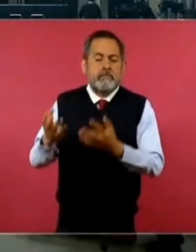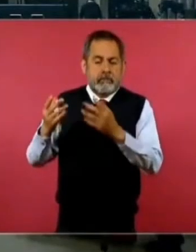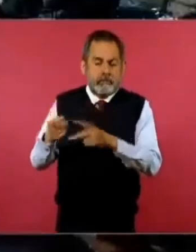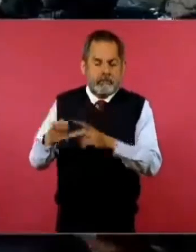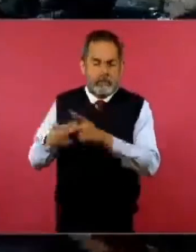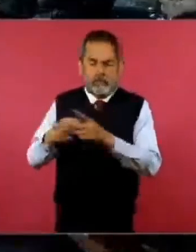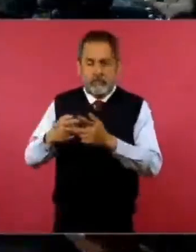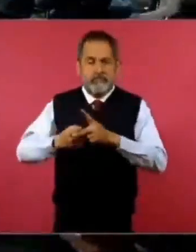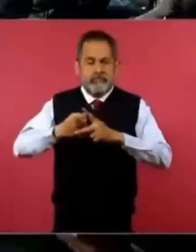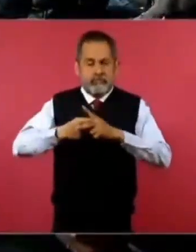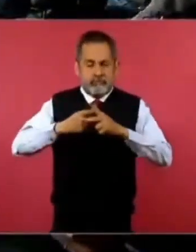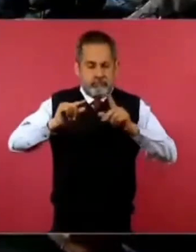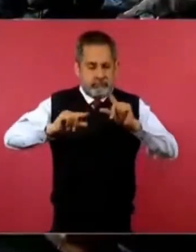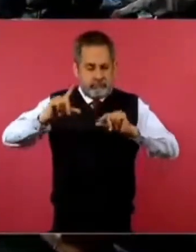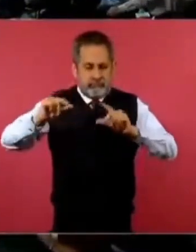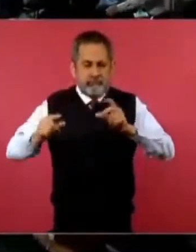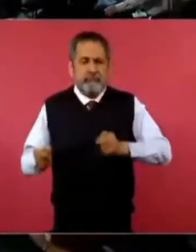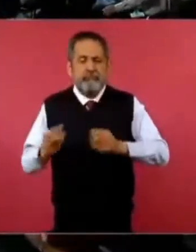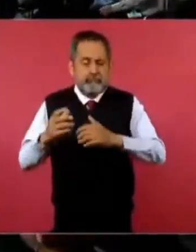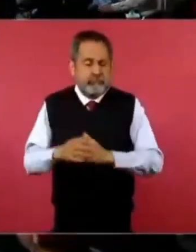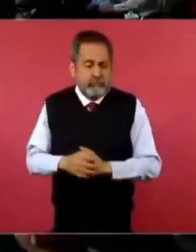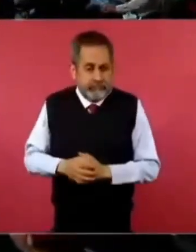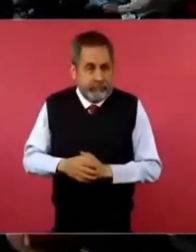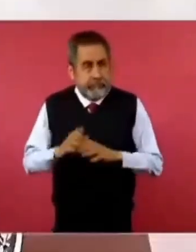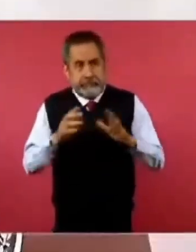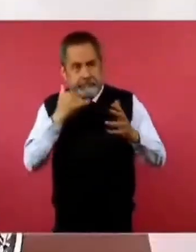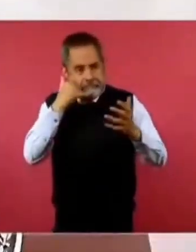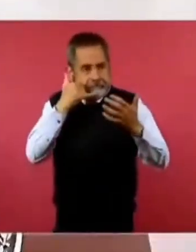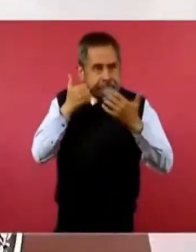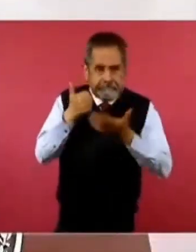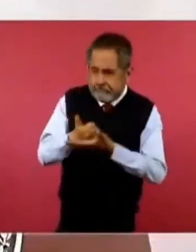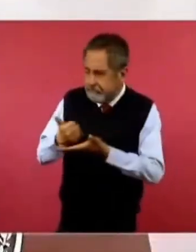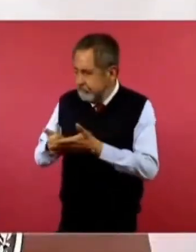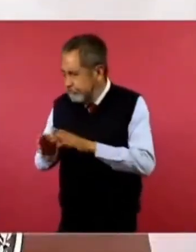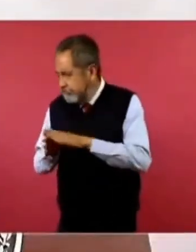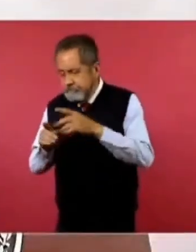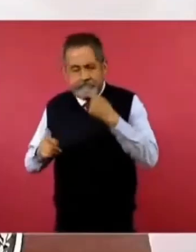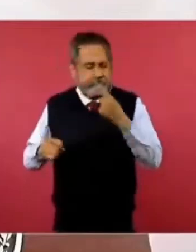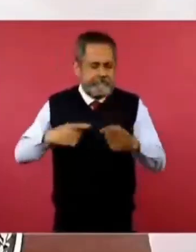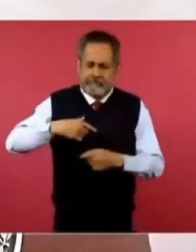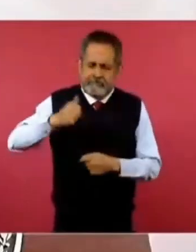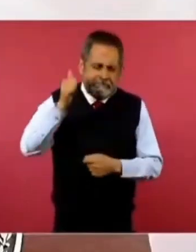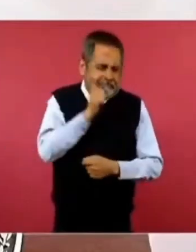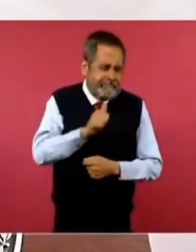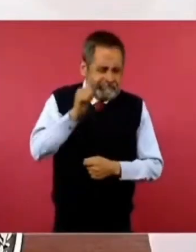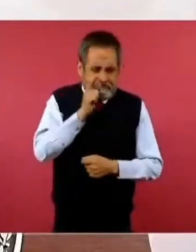la gráfica. Hablamos, ayudamos, siempre vamos a ayudar.